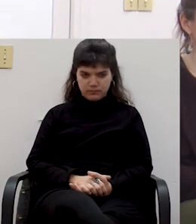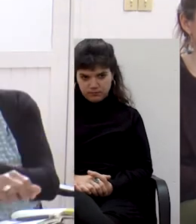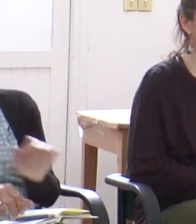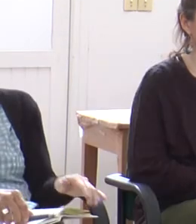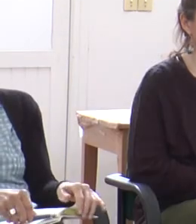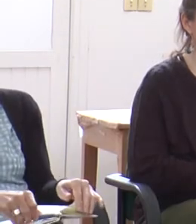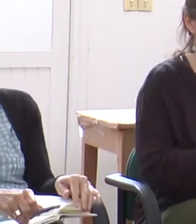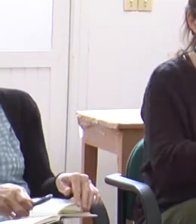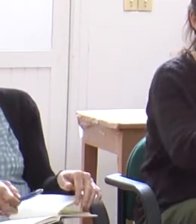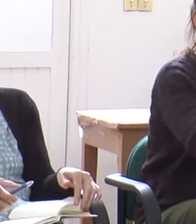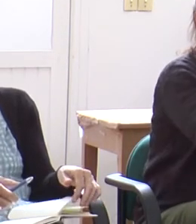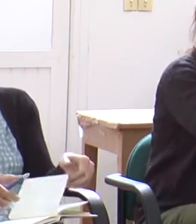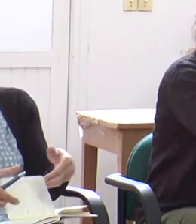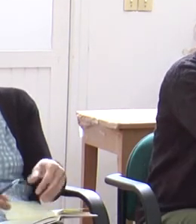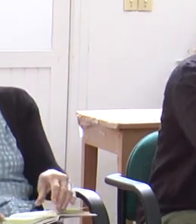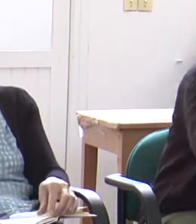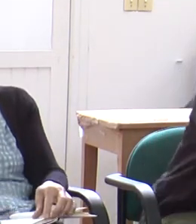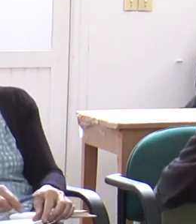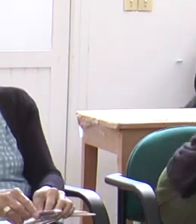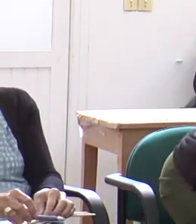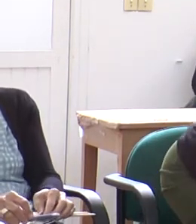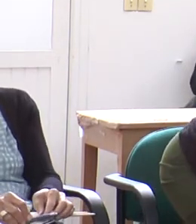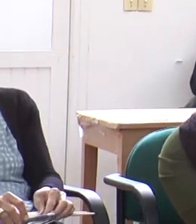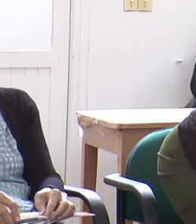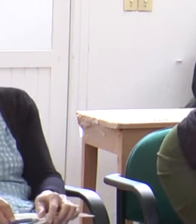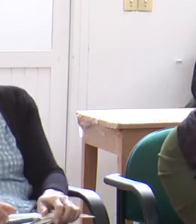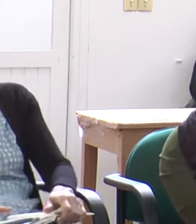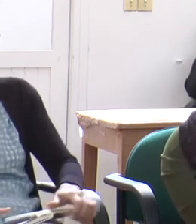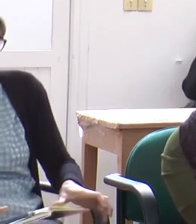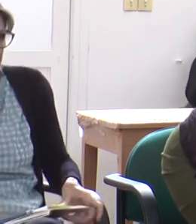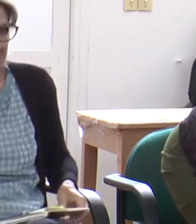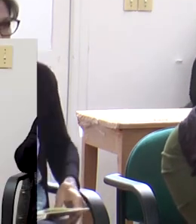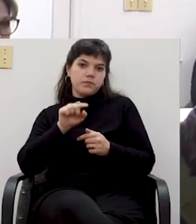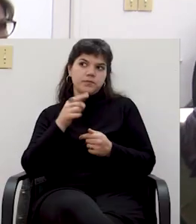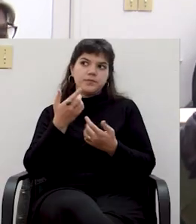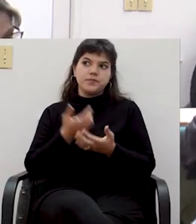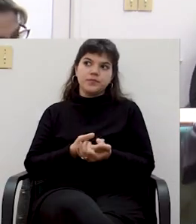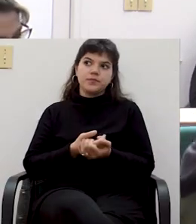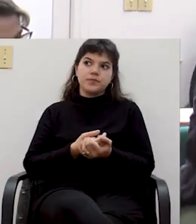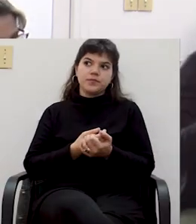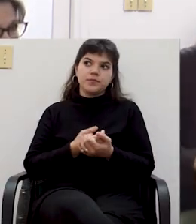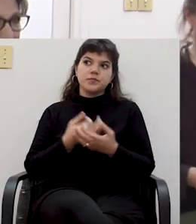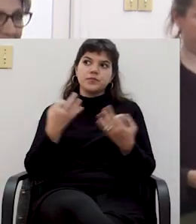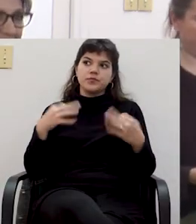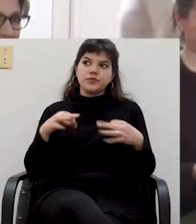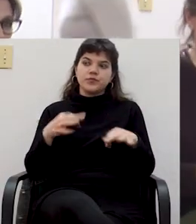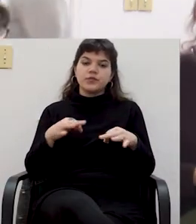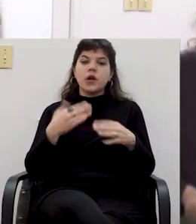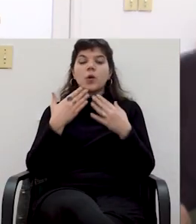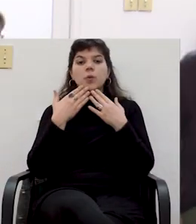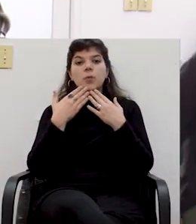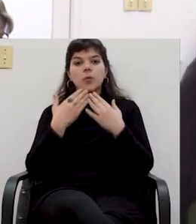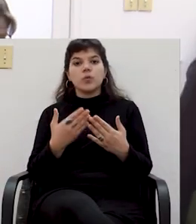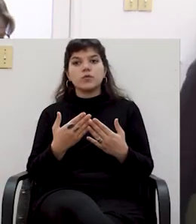Seguimos con Silvia Franco, entonces, del equipo técnico de atención a la voz de la Universidad. Buenísimo. Muchas